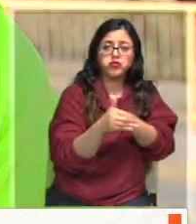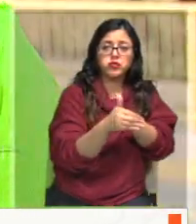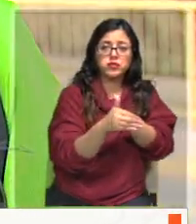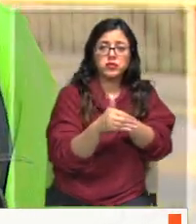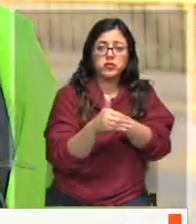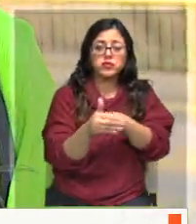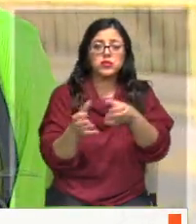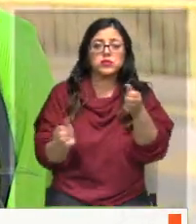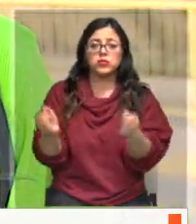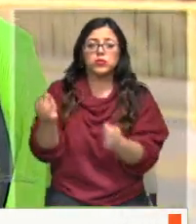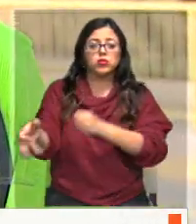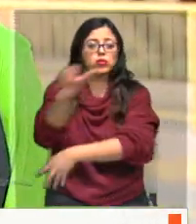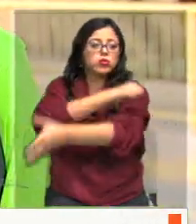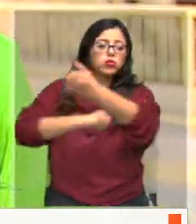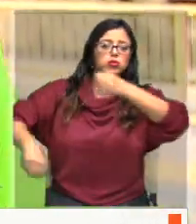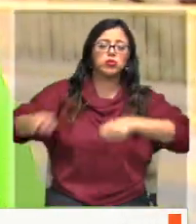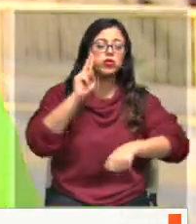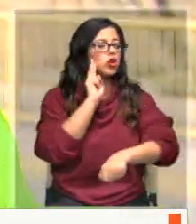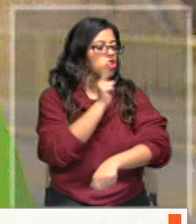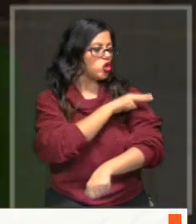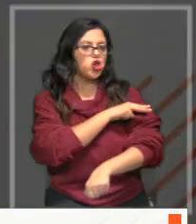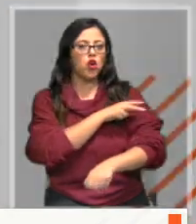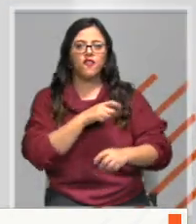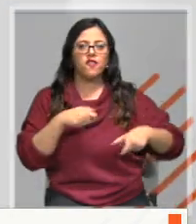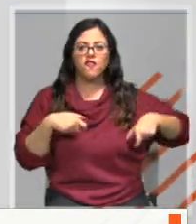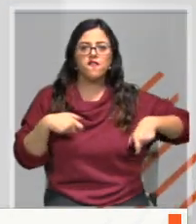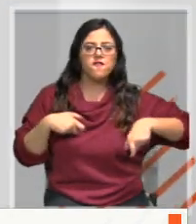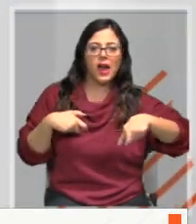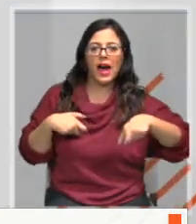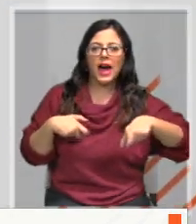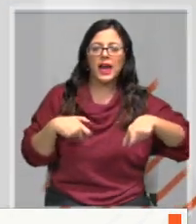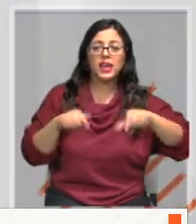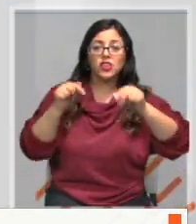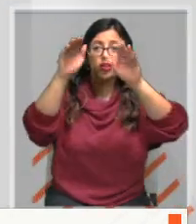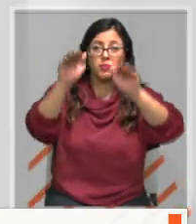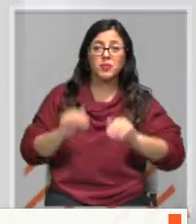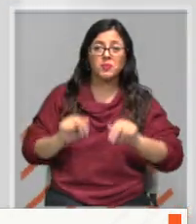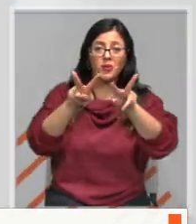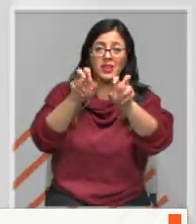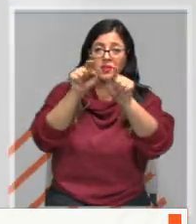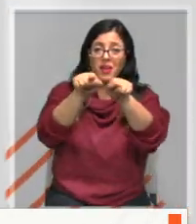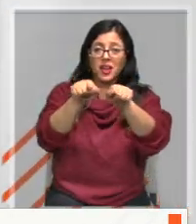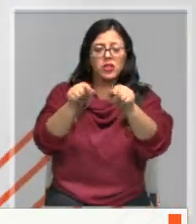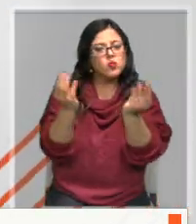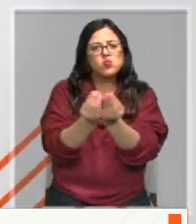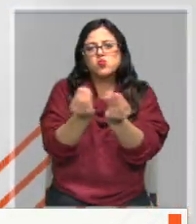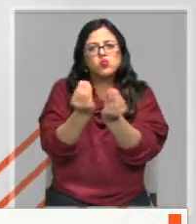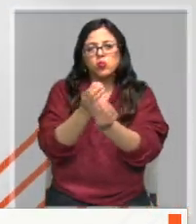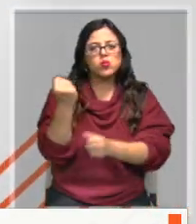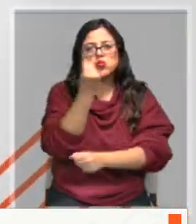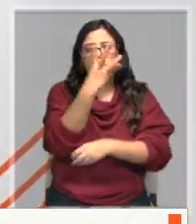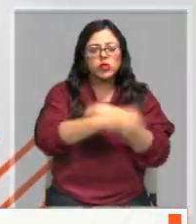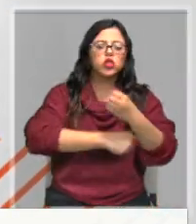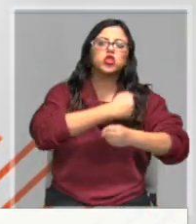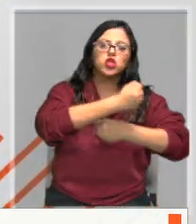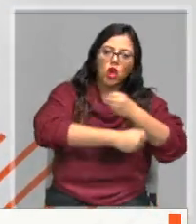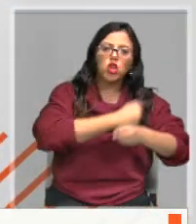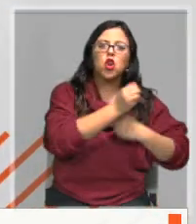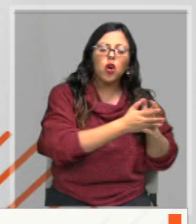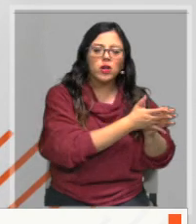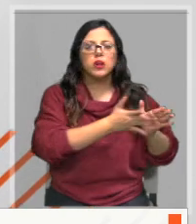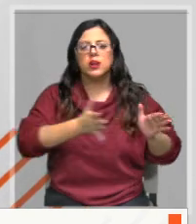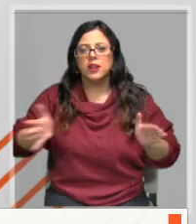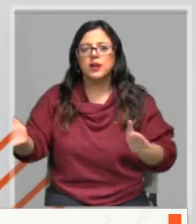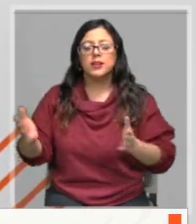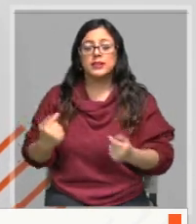la vista de la persona que está transitando casos como estos hay cientos y las cifras año a año no dejan de impactar